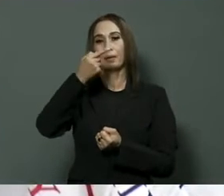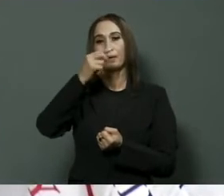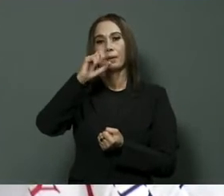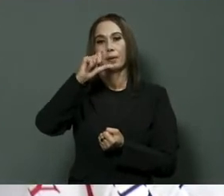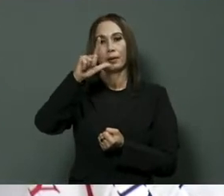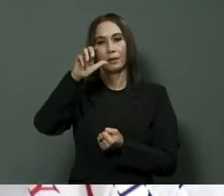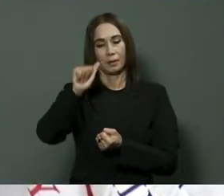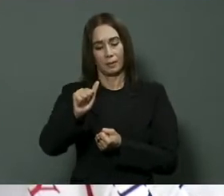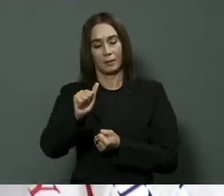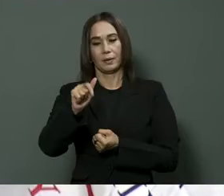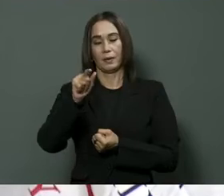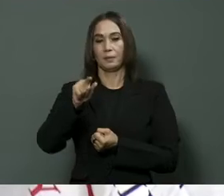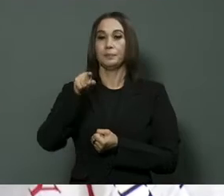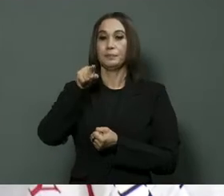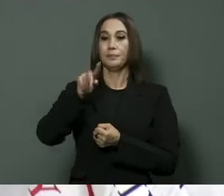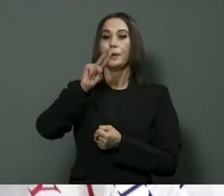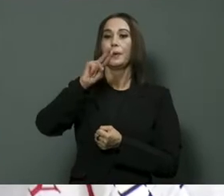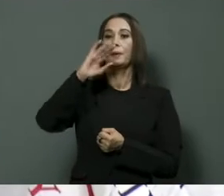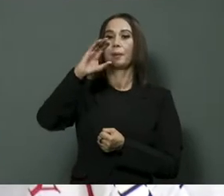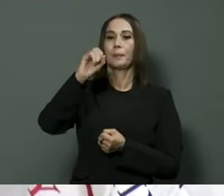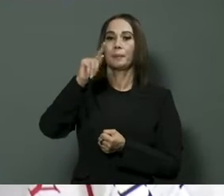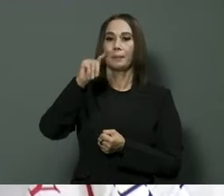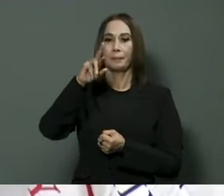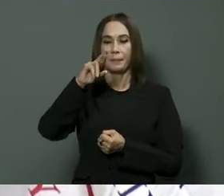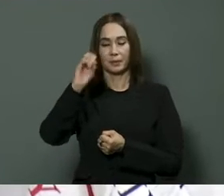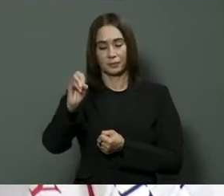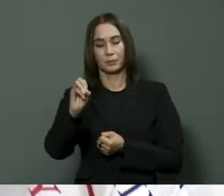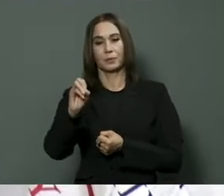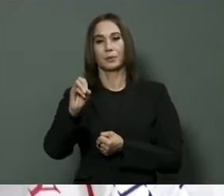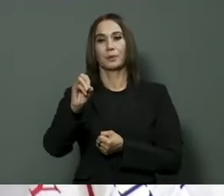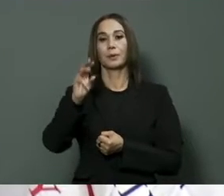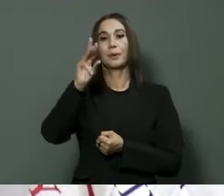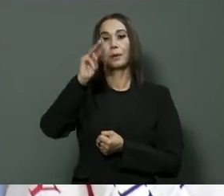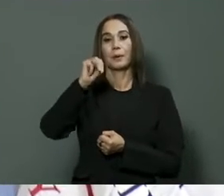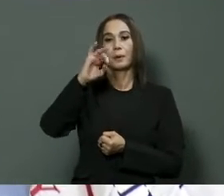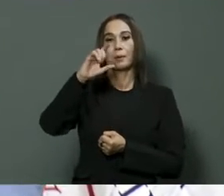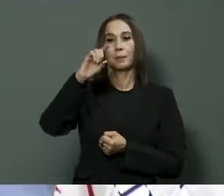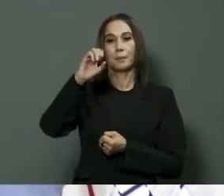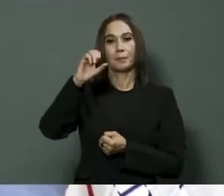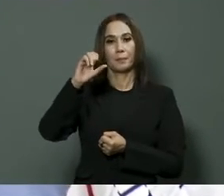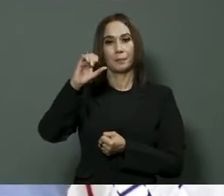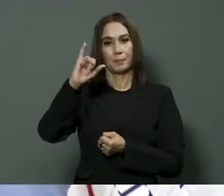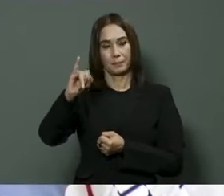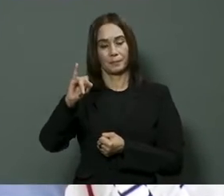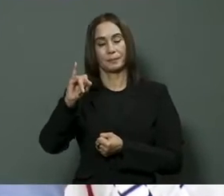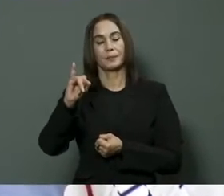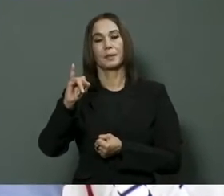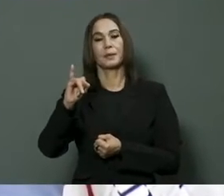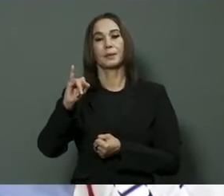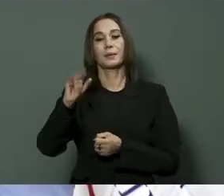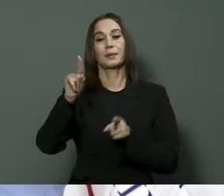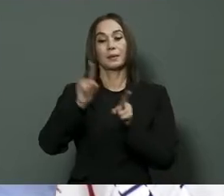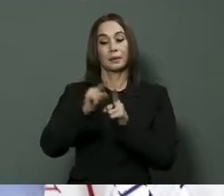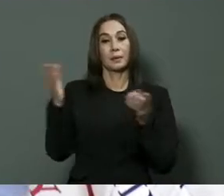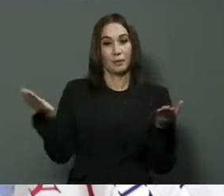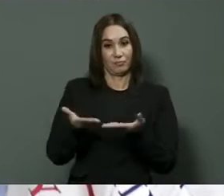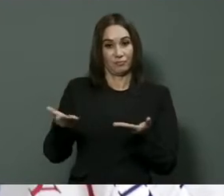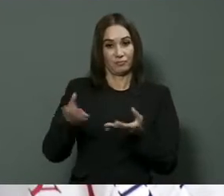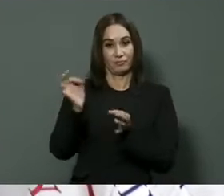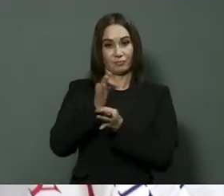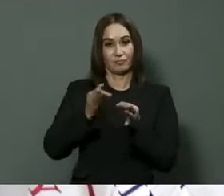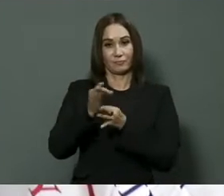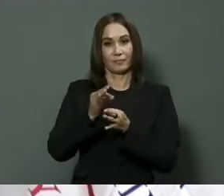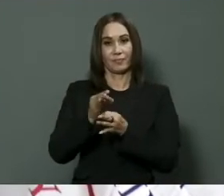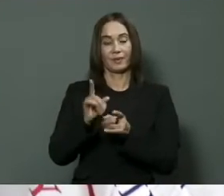Víctor Castro, Fernando Norberto, Mili Pérez, y también a uno que es de aquí de San Francisco